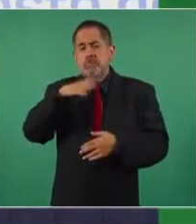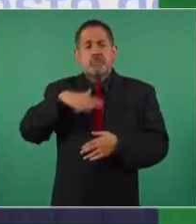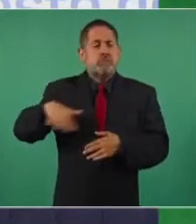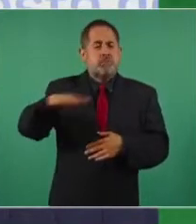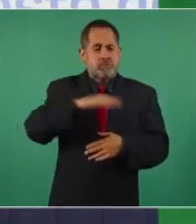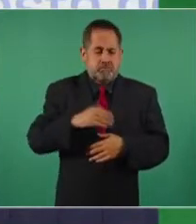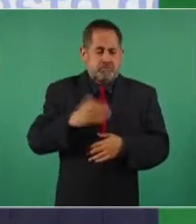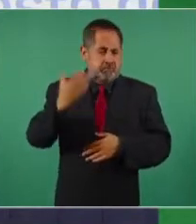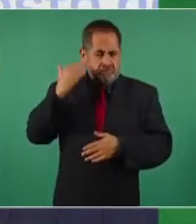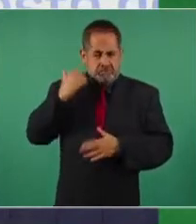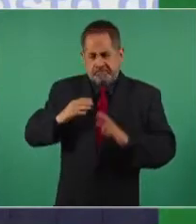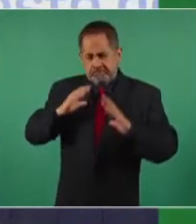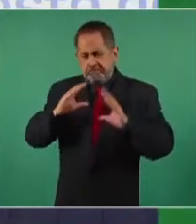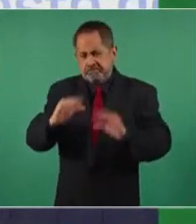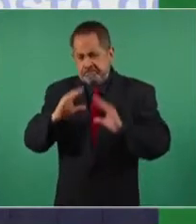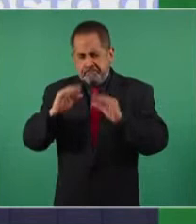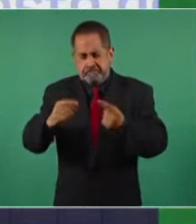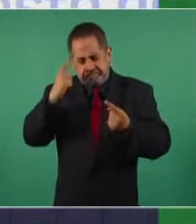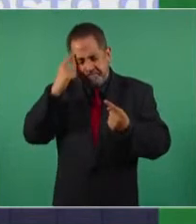capacitados